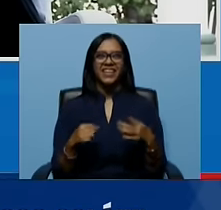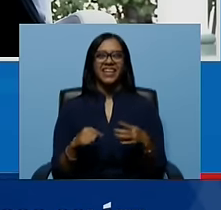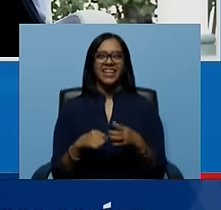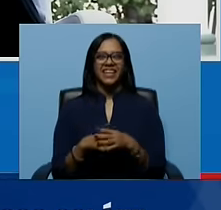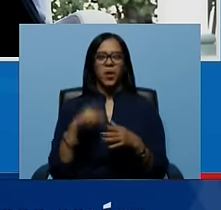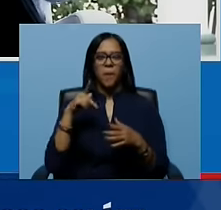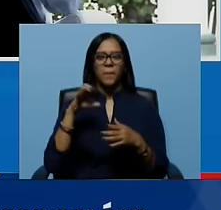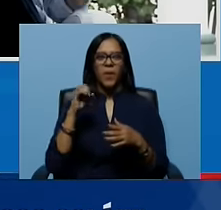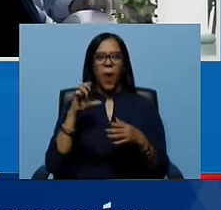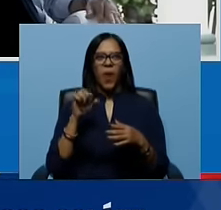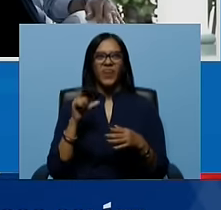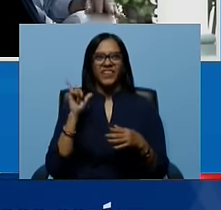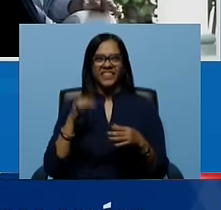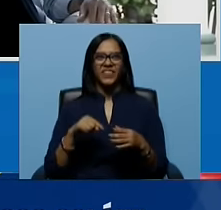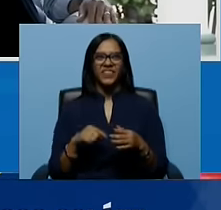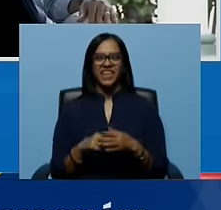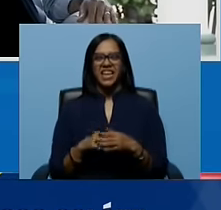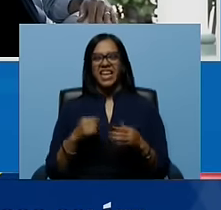aquí está Paul Gilman también.